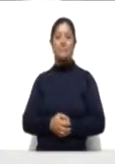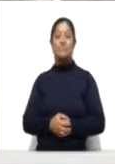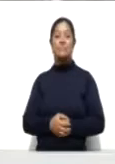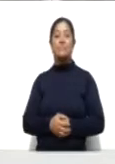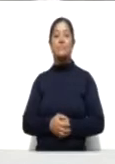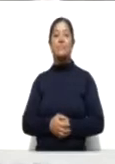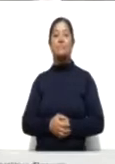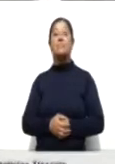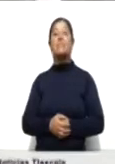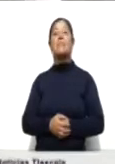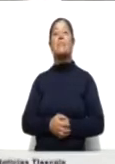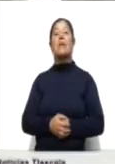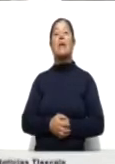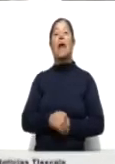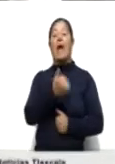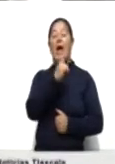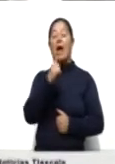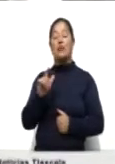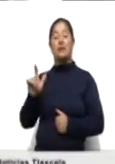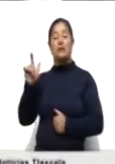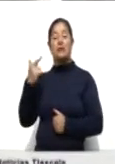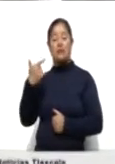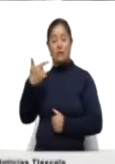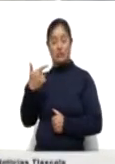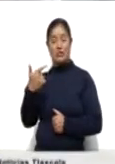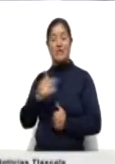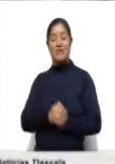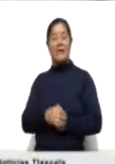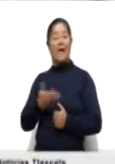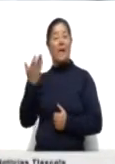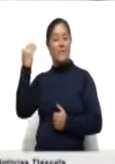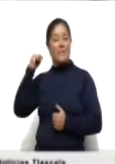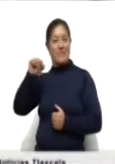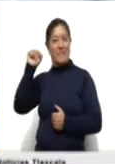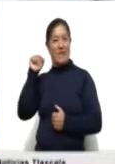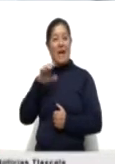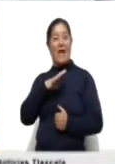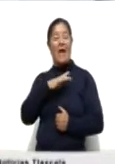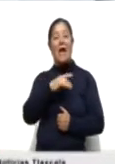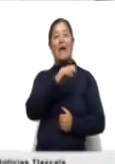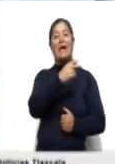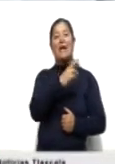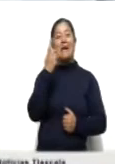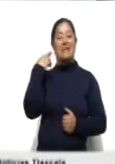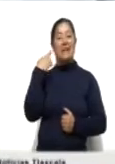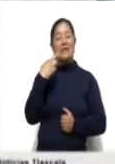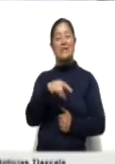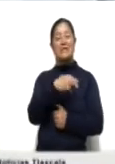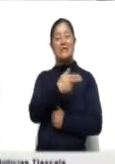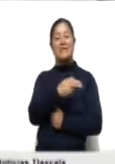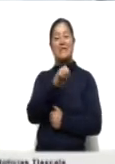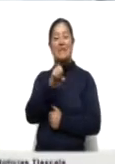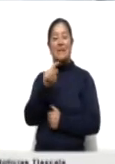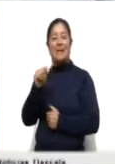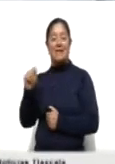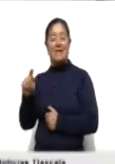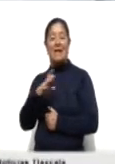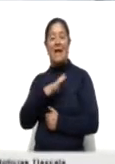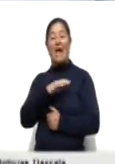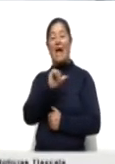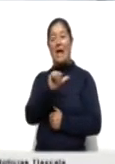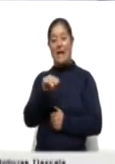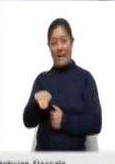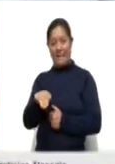agosto, la XCTT Radio Tlaxcala cumplió 47 años de transmisiones en el 1430 de amplitud